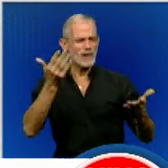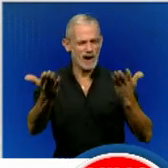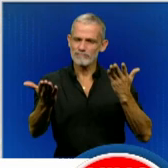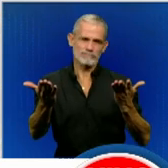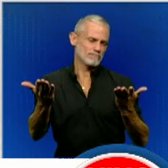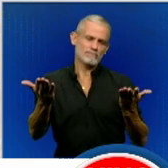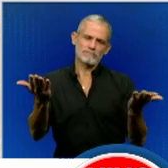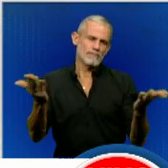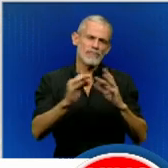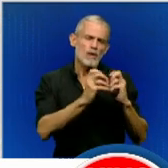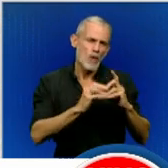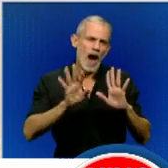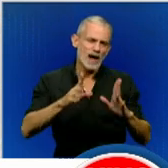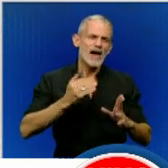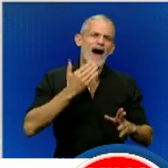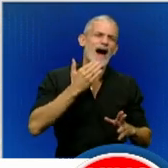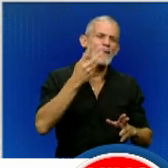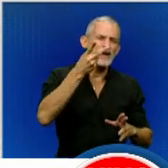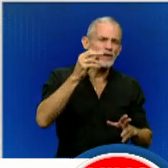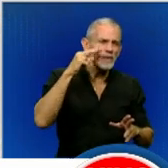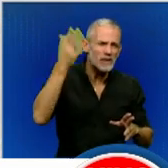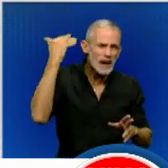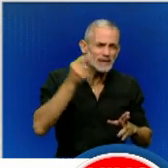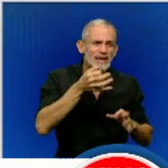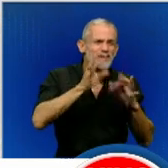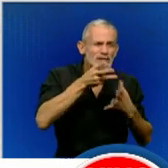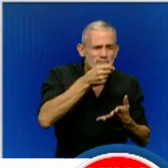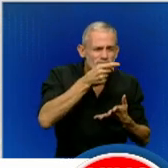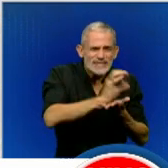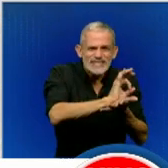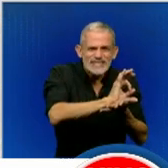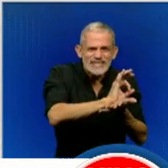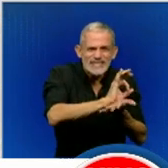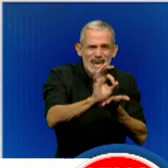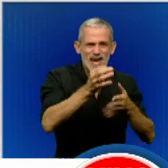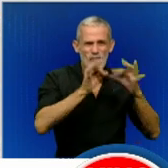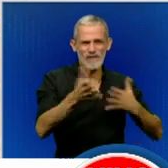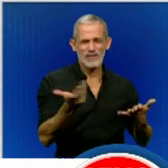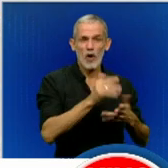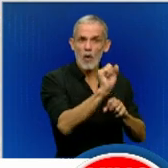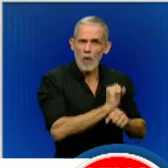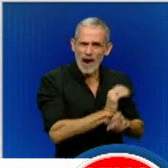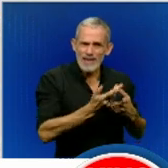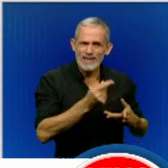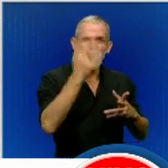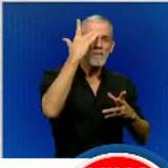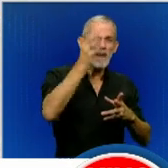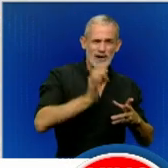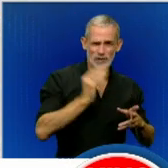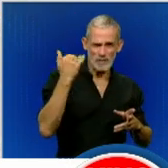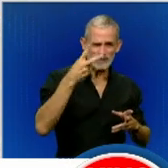responsable en los debates porque en abril 2020 nos vendió una bolsa de cemento al país paralizado después la cuarentena empezó en marzo con lo cual